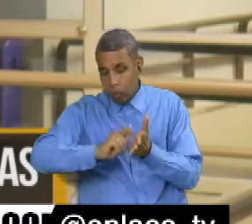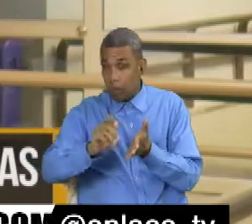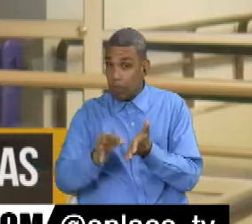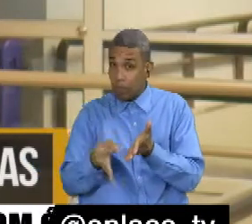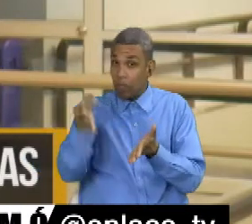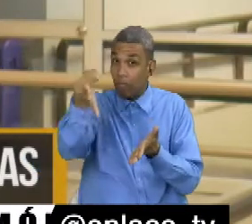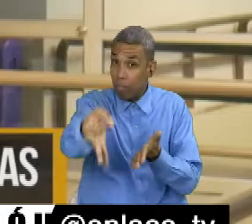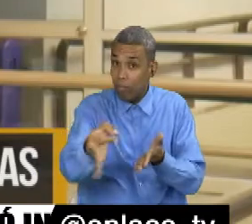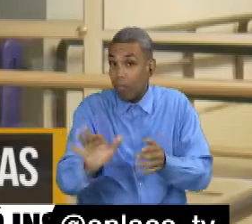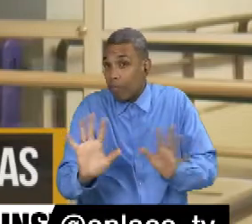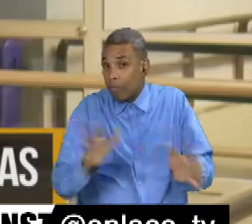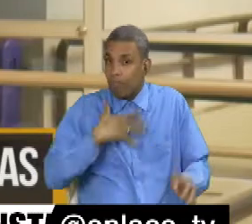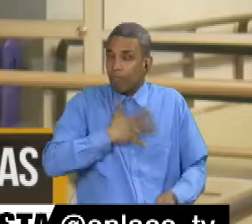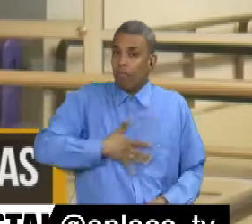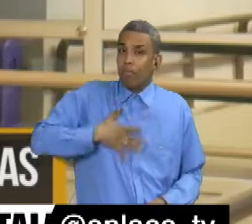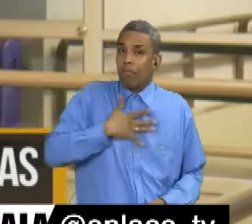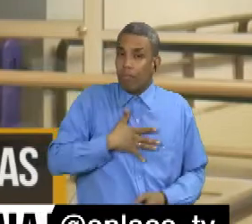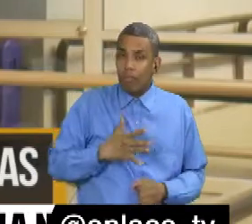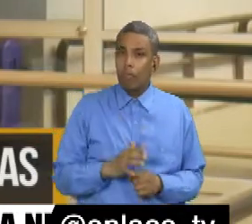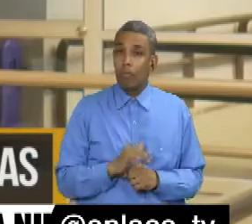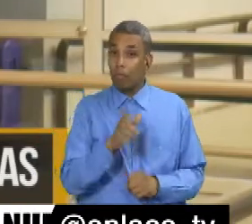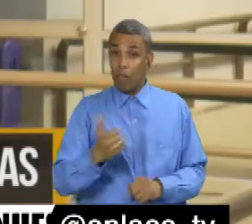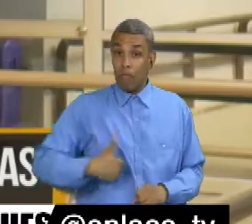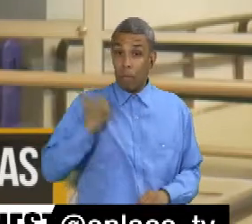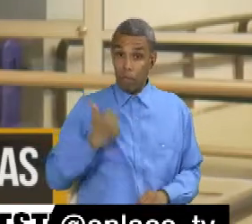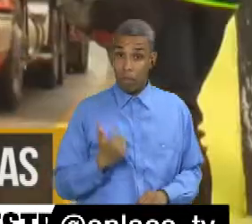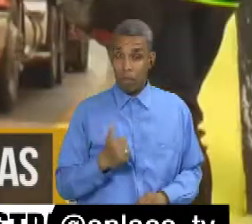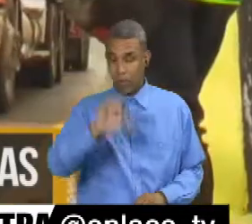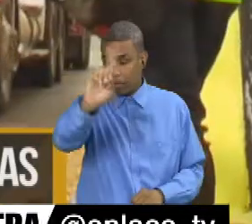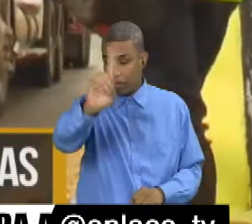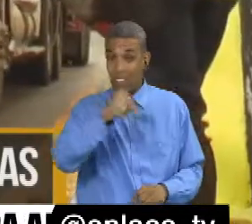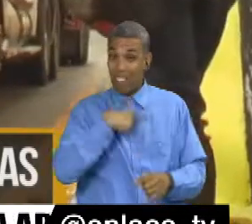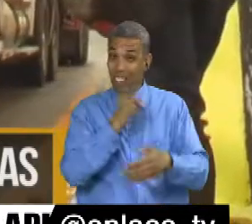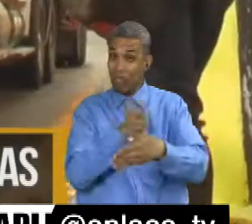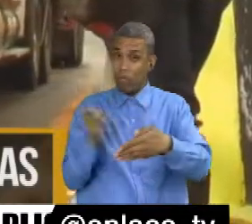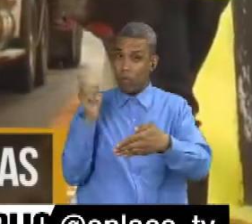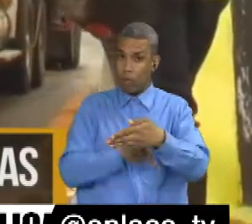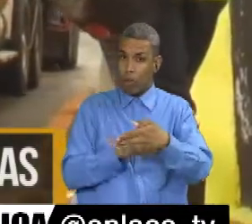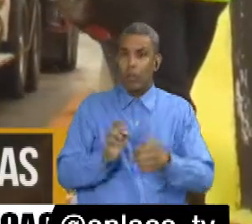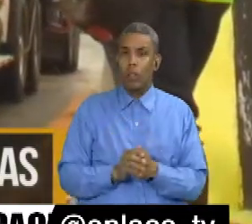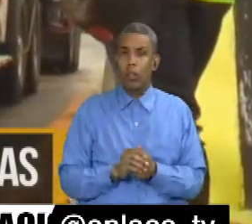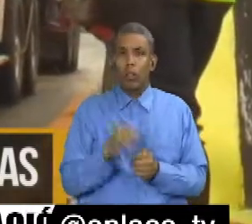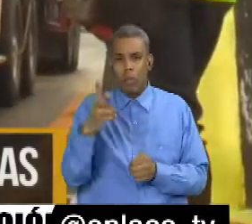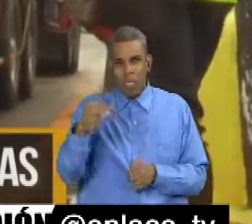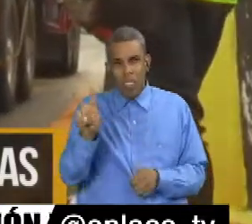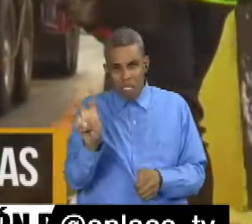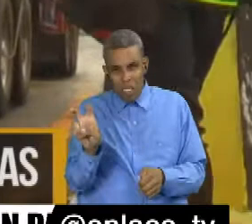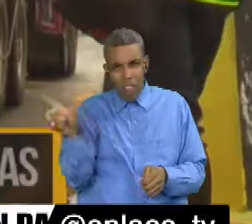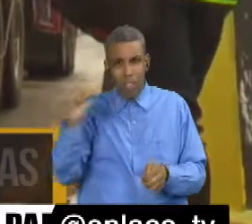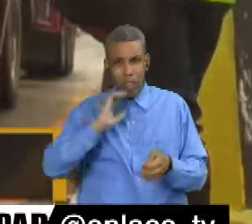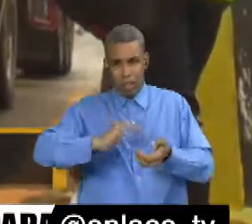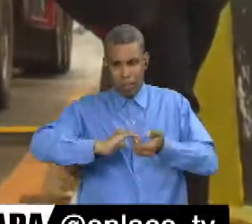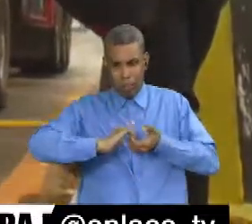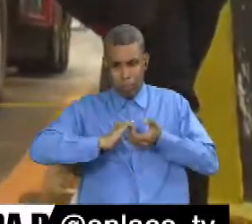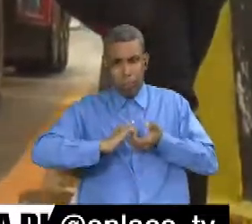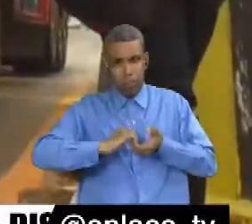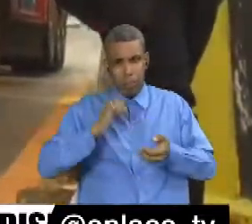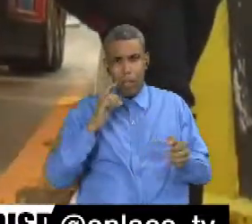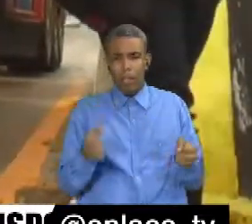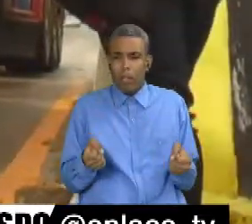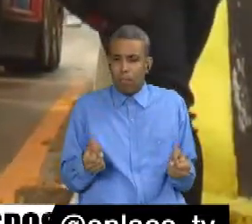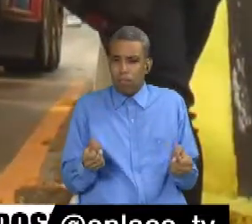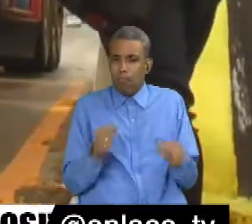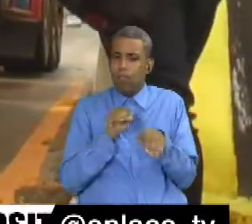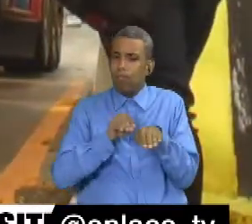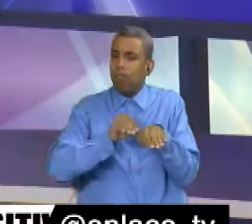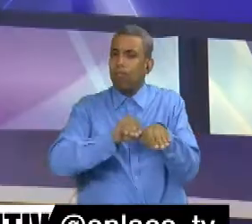hagan lo que quieran en las calles de la ciudad. 17 tractomulas alcanzaron a entrar a Barranca Bermeja por este